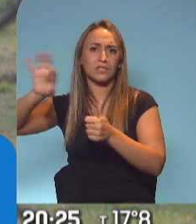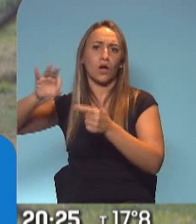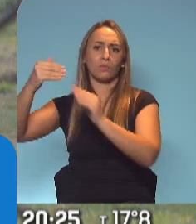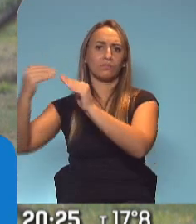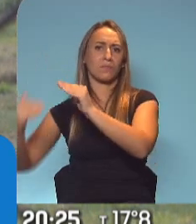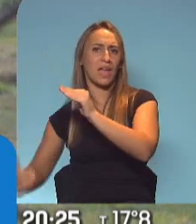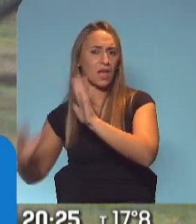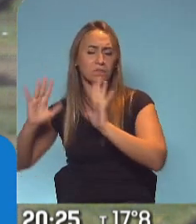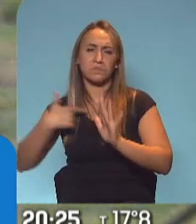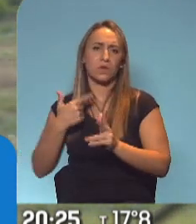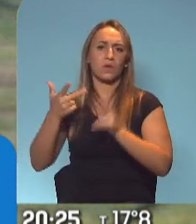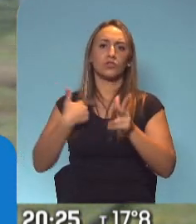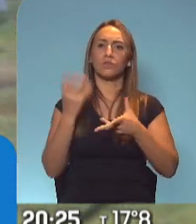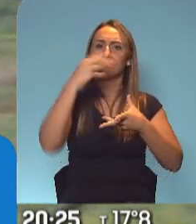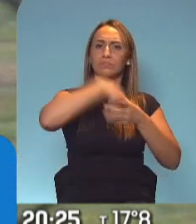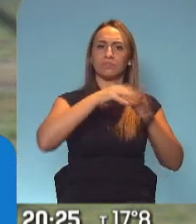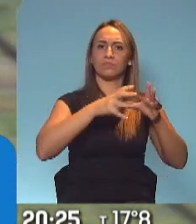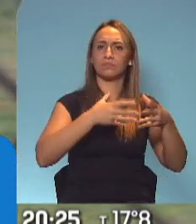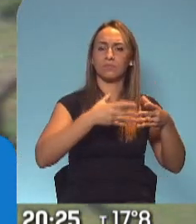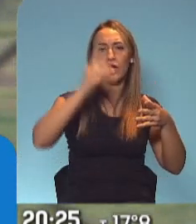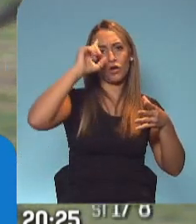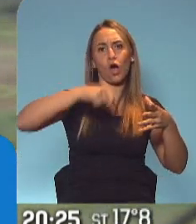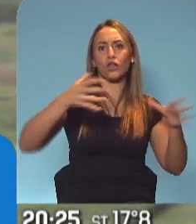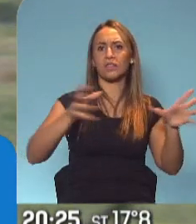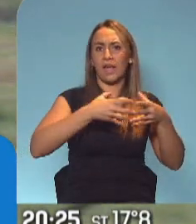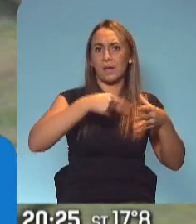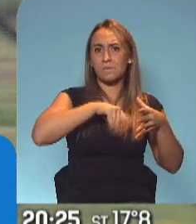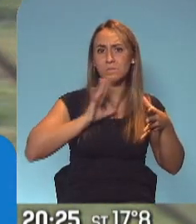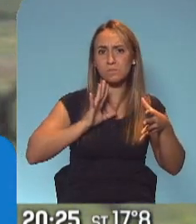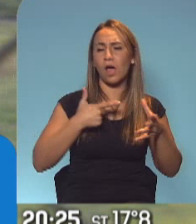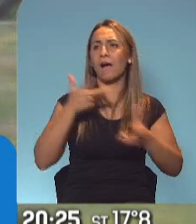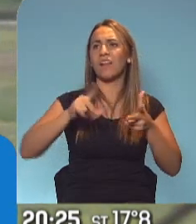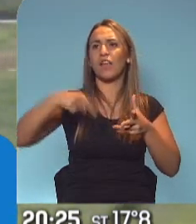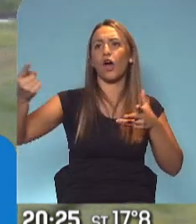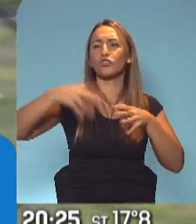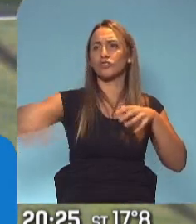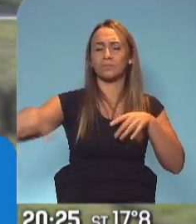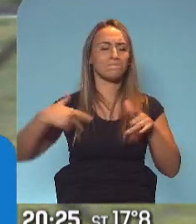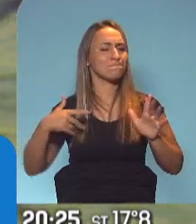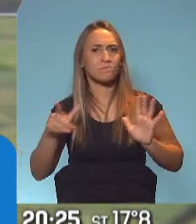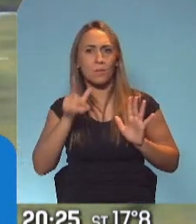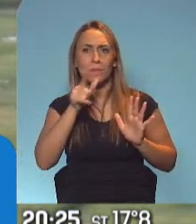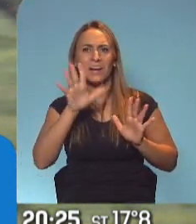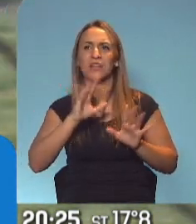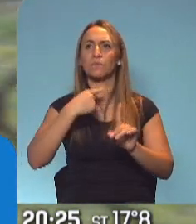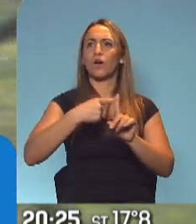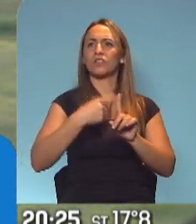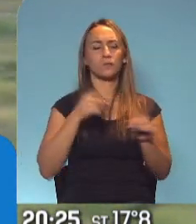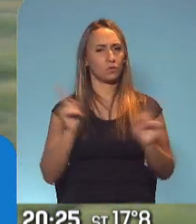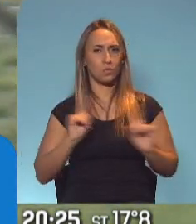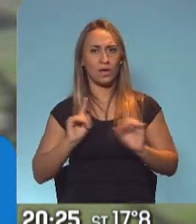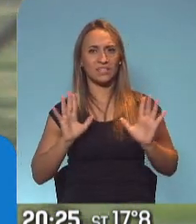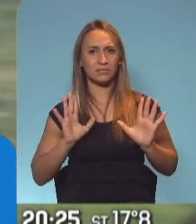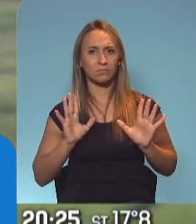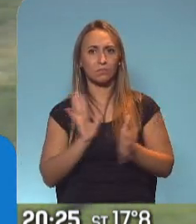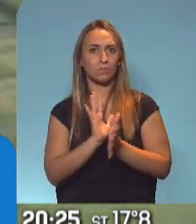Yo integro la Corte, así que hablar de un integrante de un órgano inferior a mí me parece que no suma, que no es conducente, y como le digo,